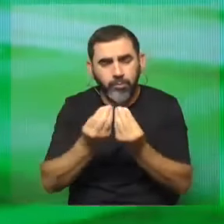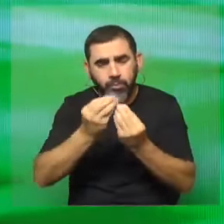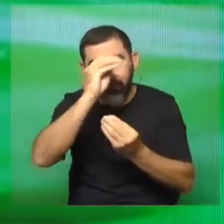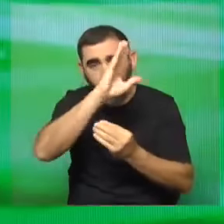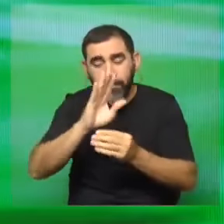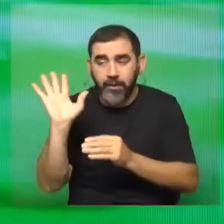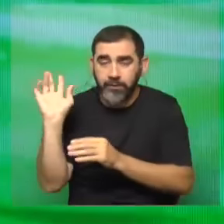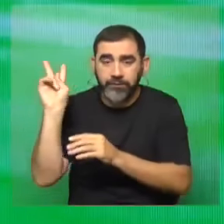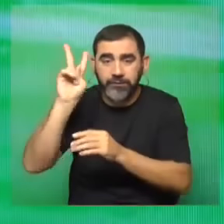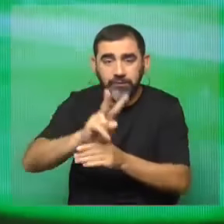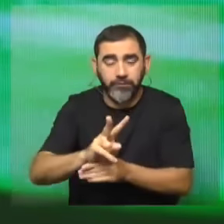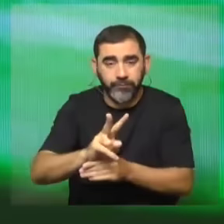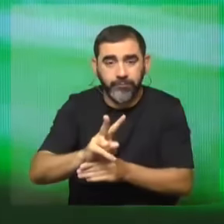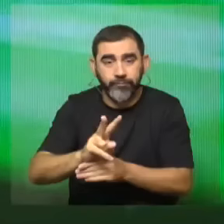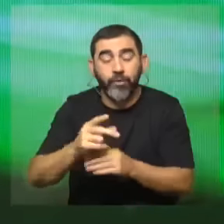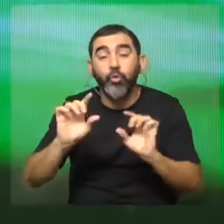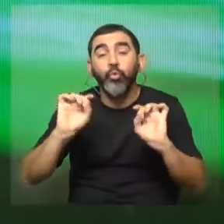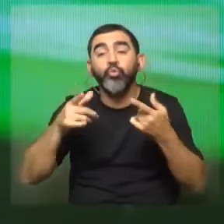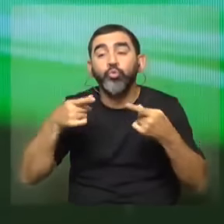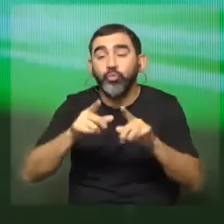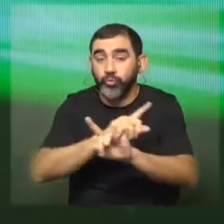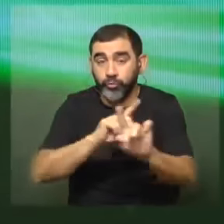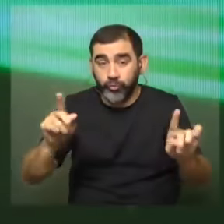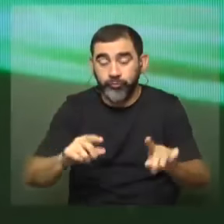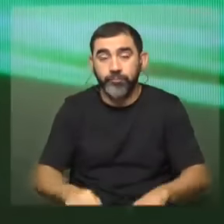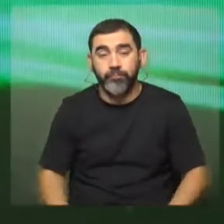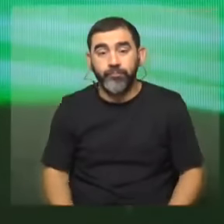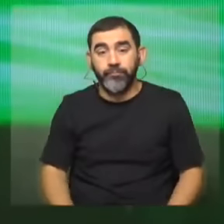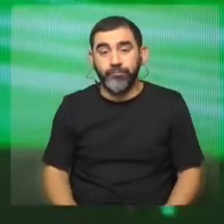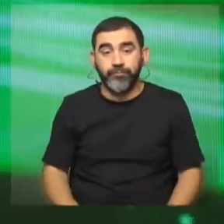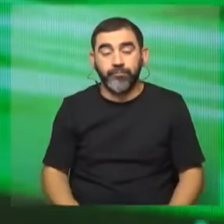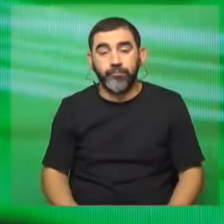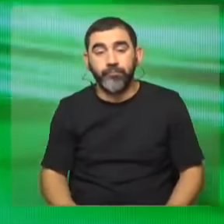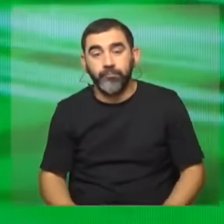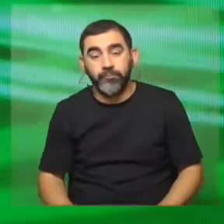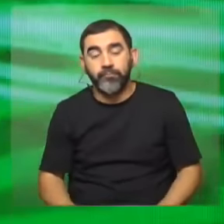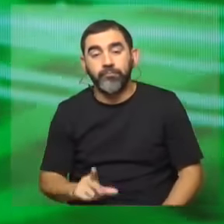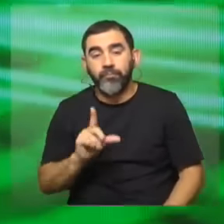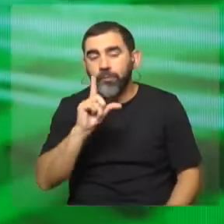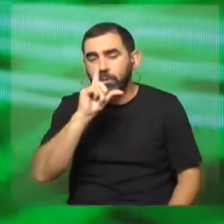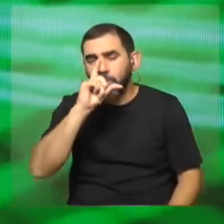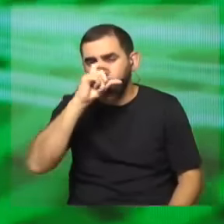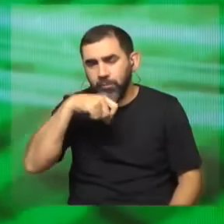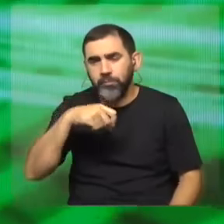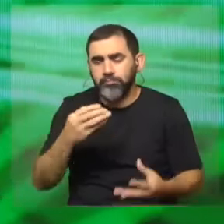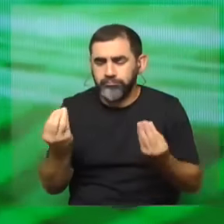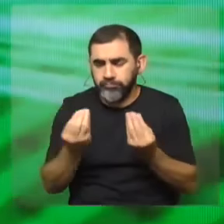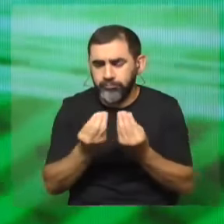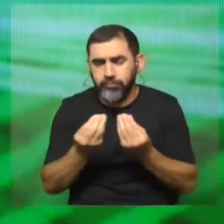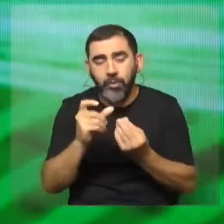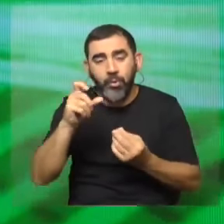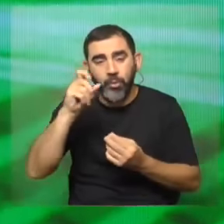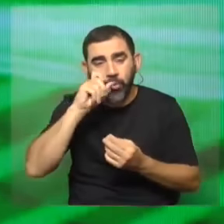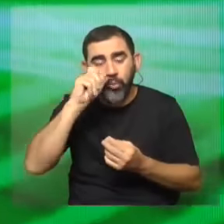en esta temporada no solamente en punta del este y no solamente en esa época Montevideo estuvo bastante